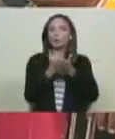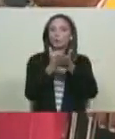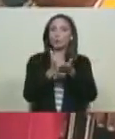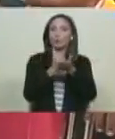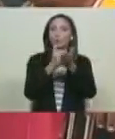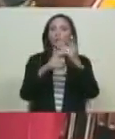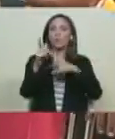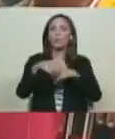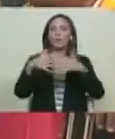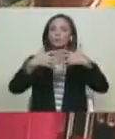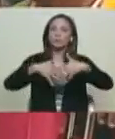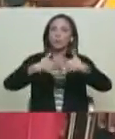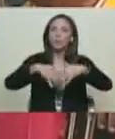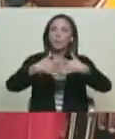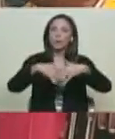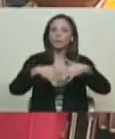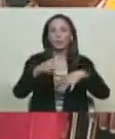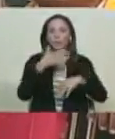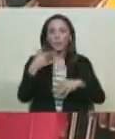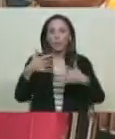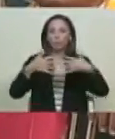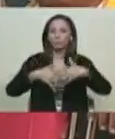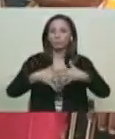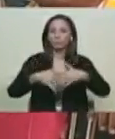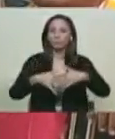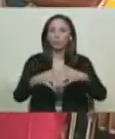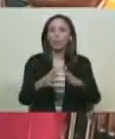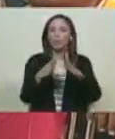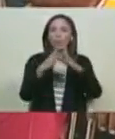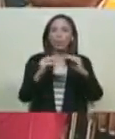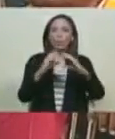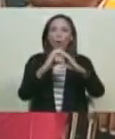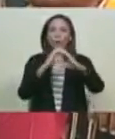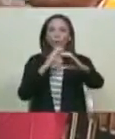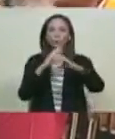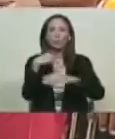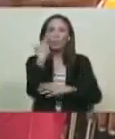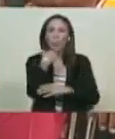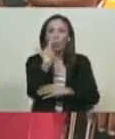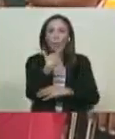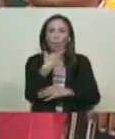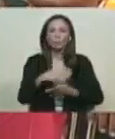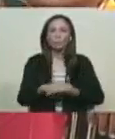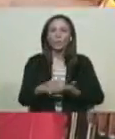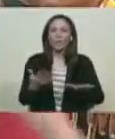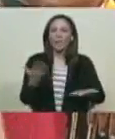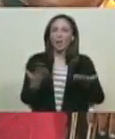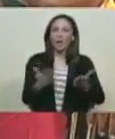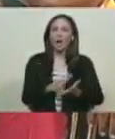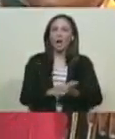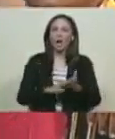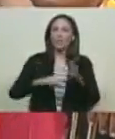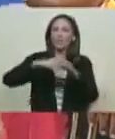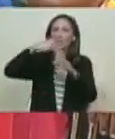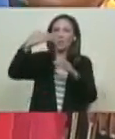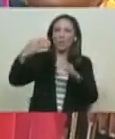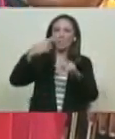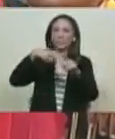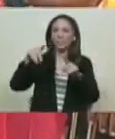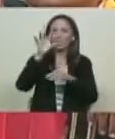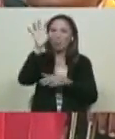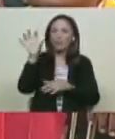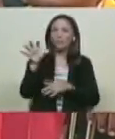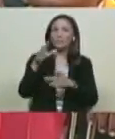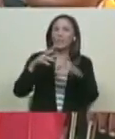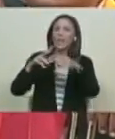las empresas mixtas para sacar adelante la planta Yutón. Ya está bueno de comprarle afuera. Debemos incentivar